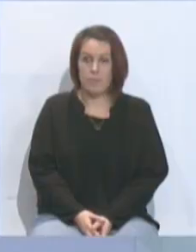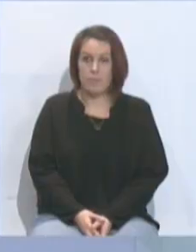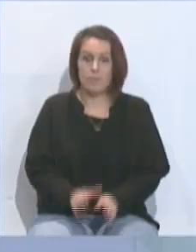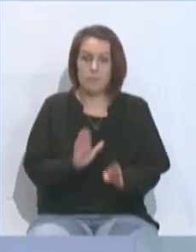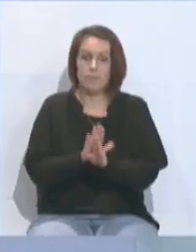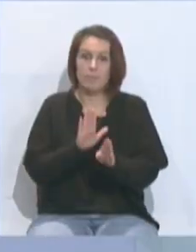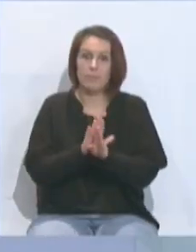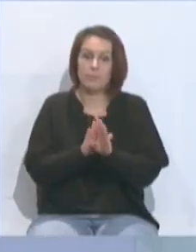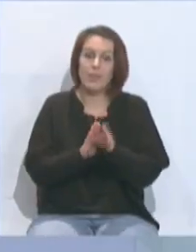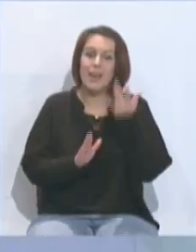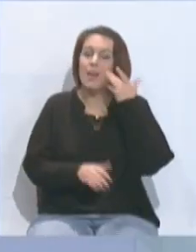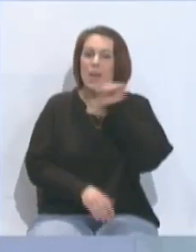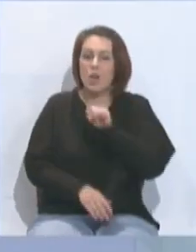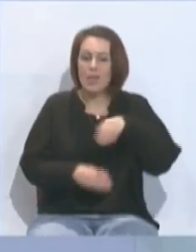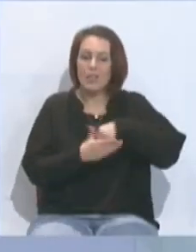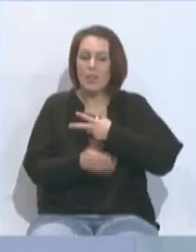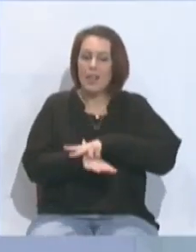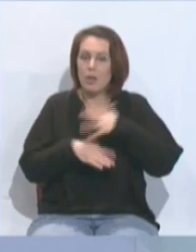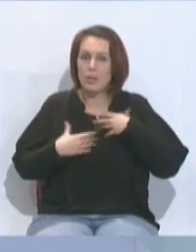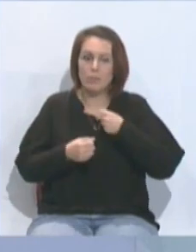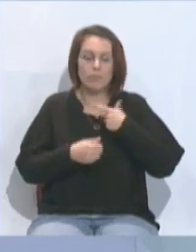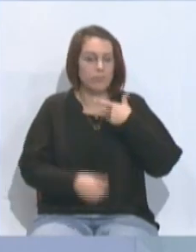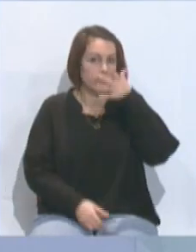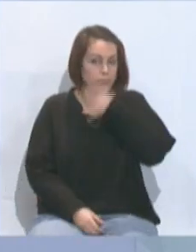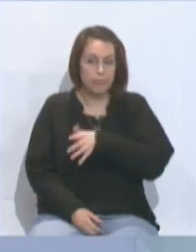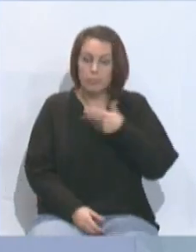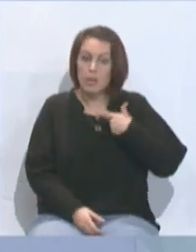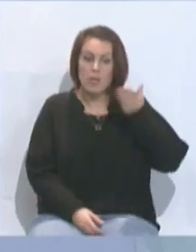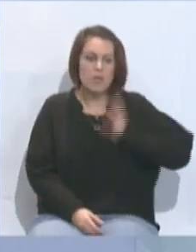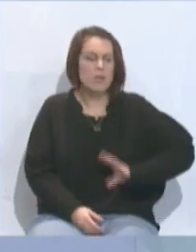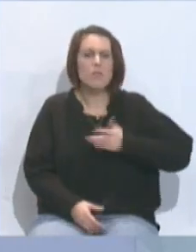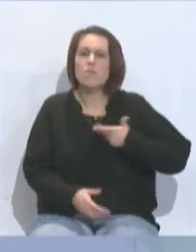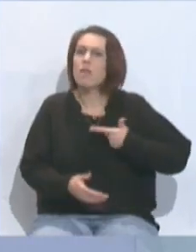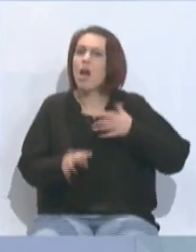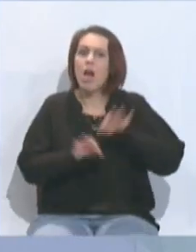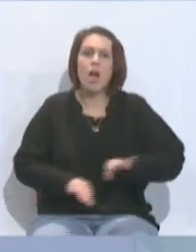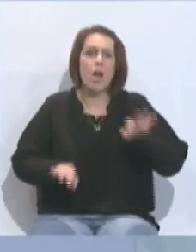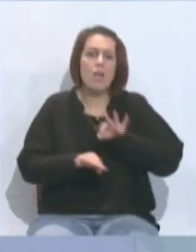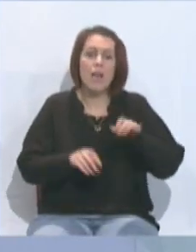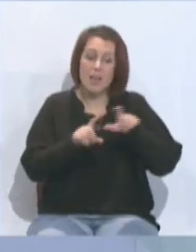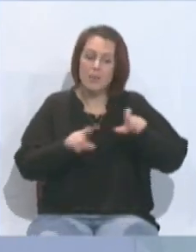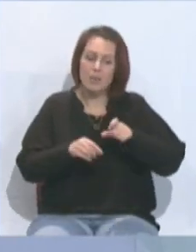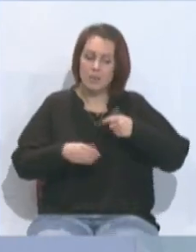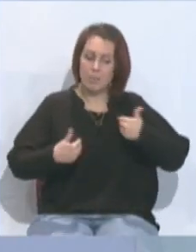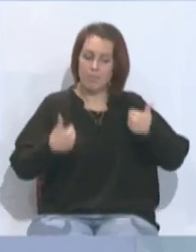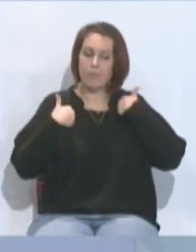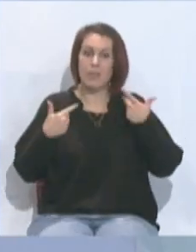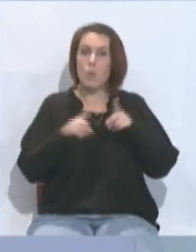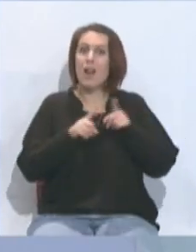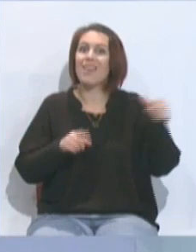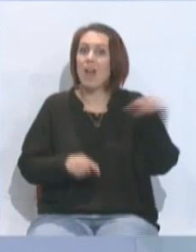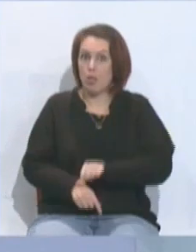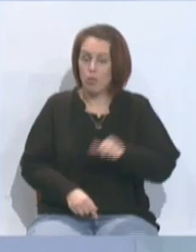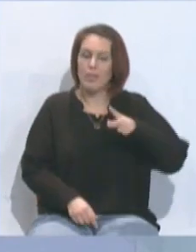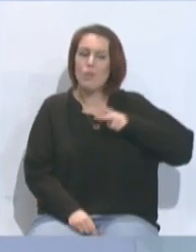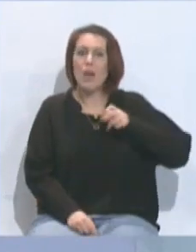Y continuamos. Las limpiadoras de la Delegación de Salud denuncian impagos en sus nóminas. La empresa concesionaria del servicio ha quebrado y les